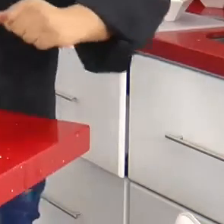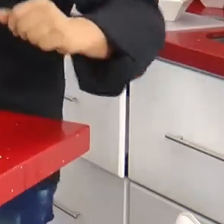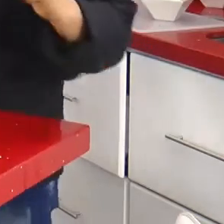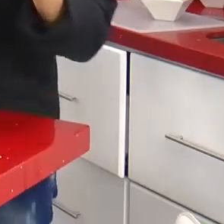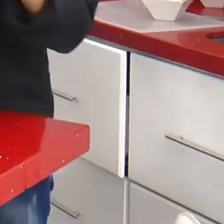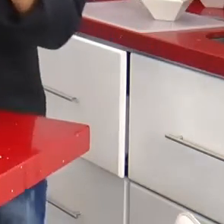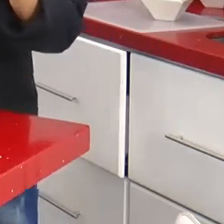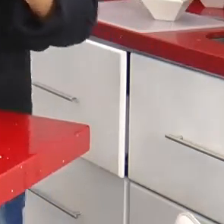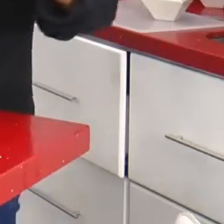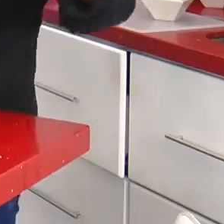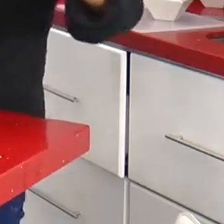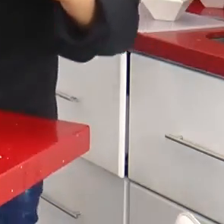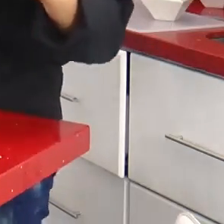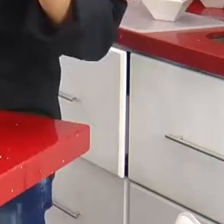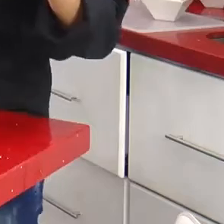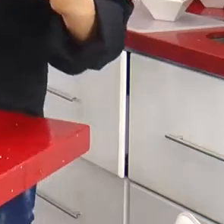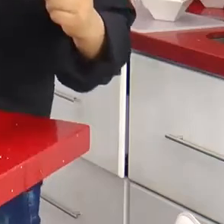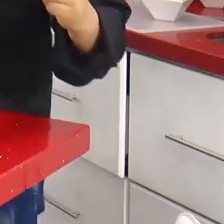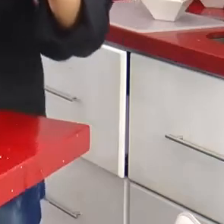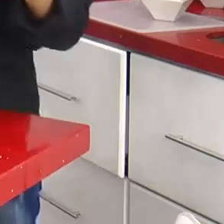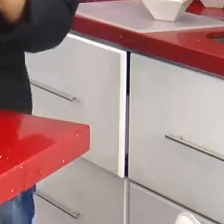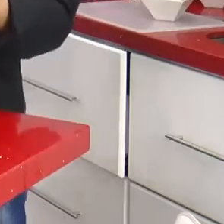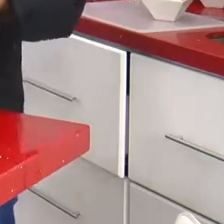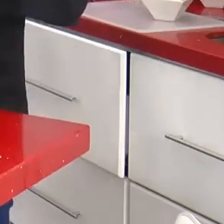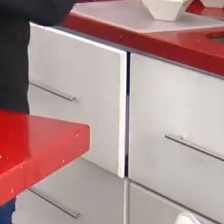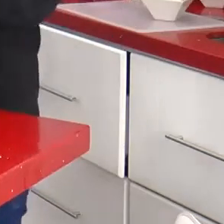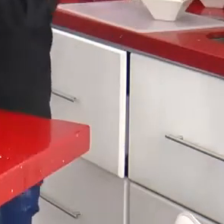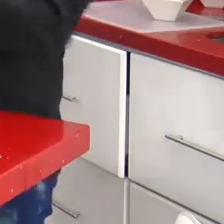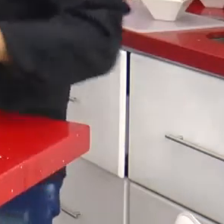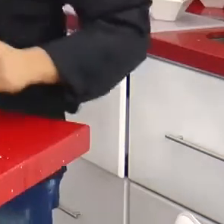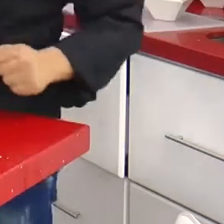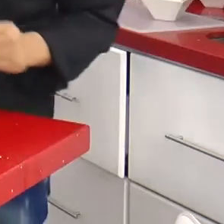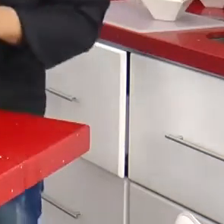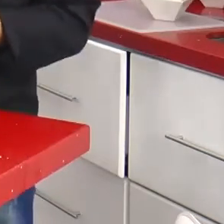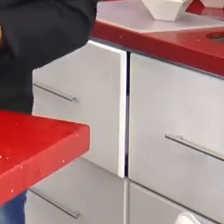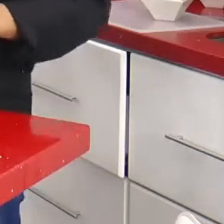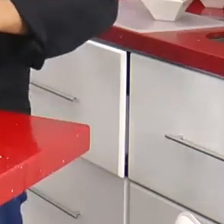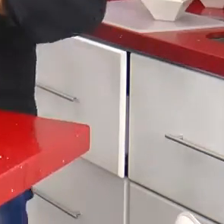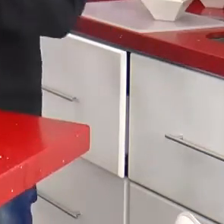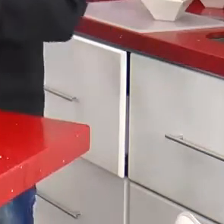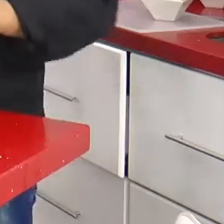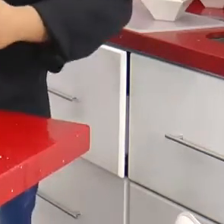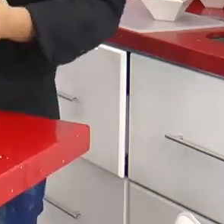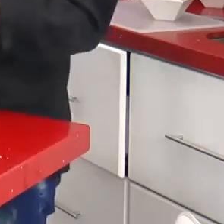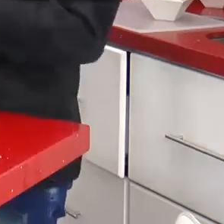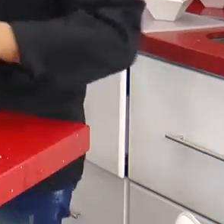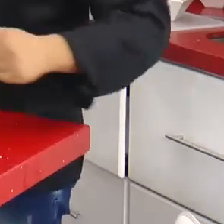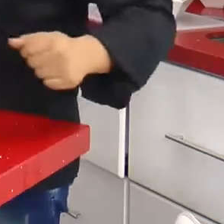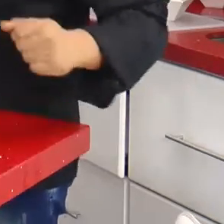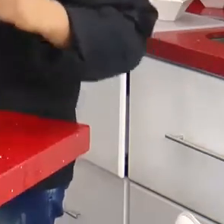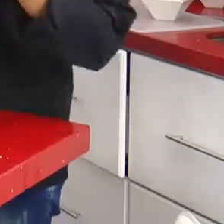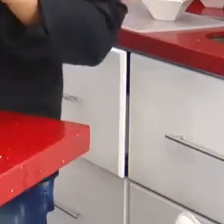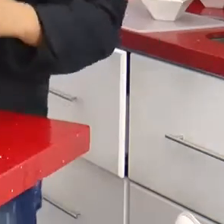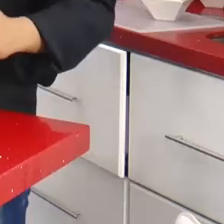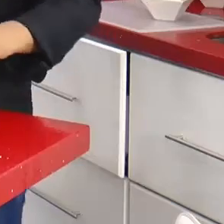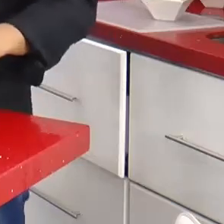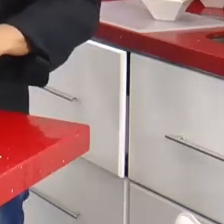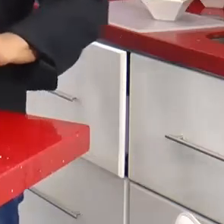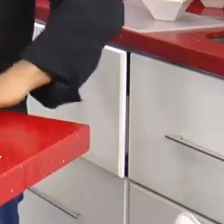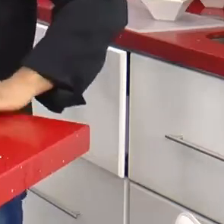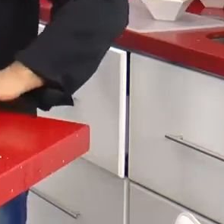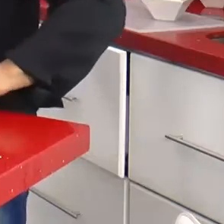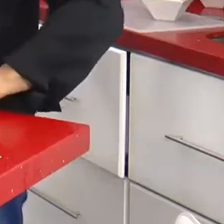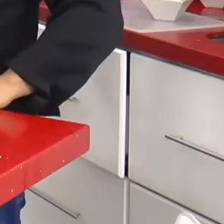a solas, la que en días felices siempre está presente y gasta su tiempo solo en complacerme,